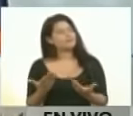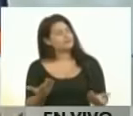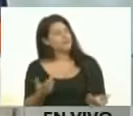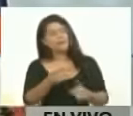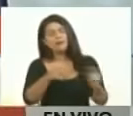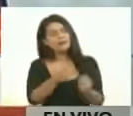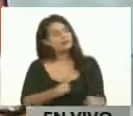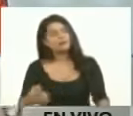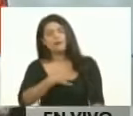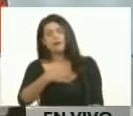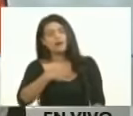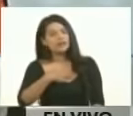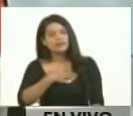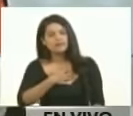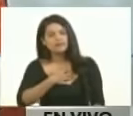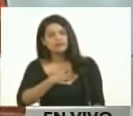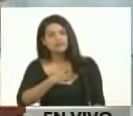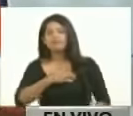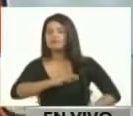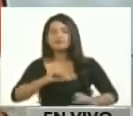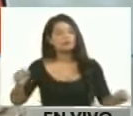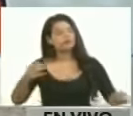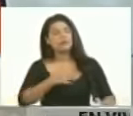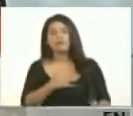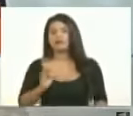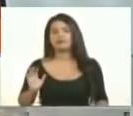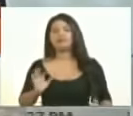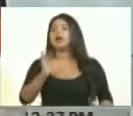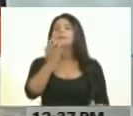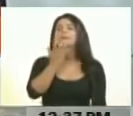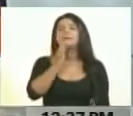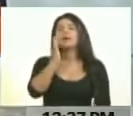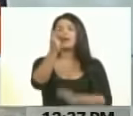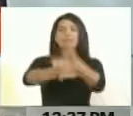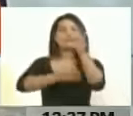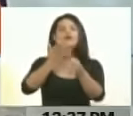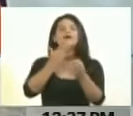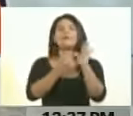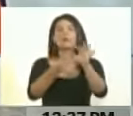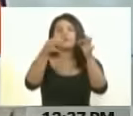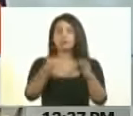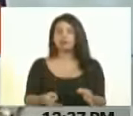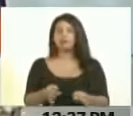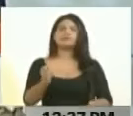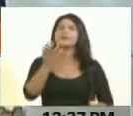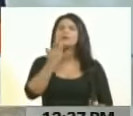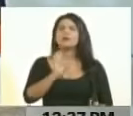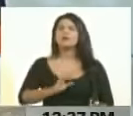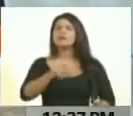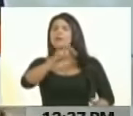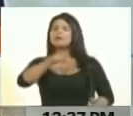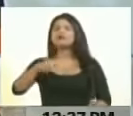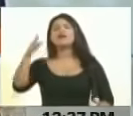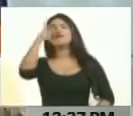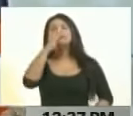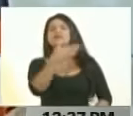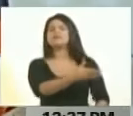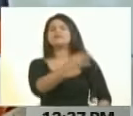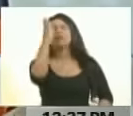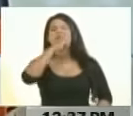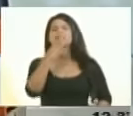lograr. Fíjense solamente ejemplos concretos. ¿Qué han hecho los dictadores en Brasil?